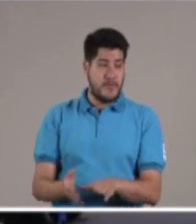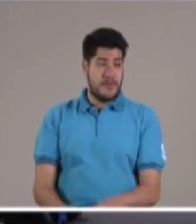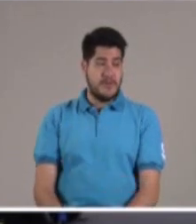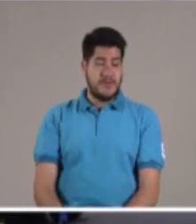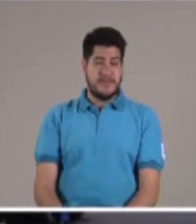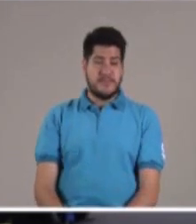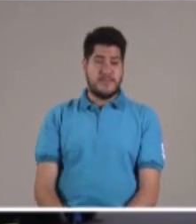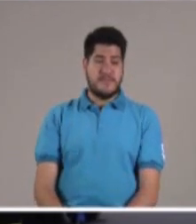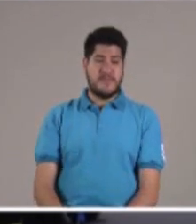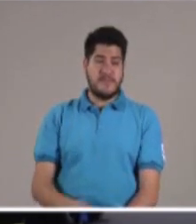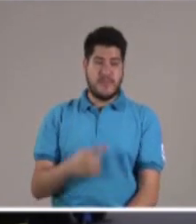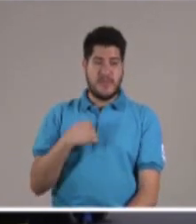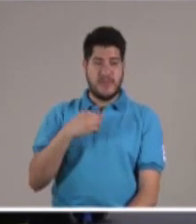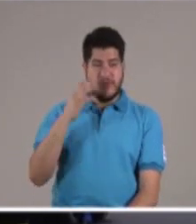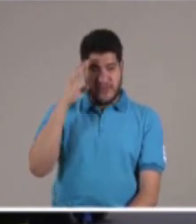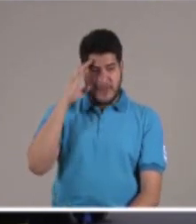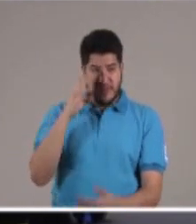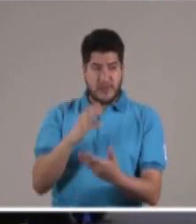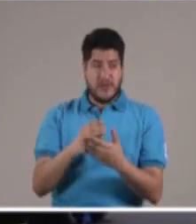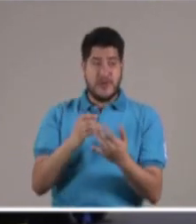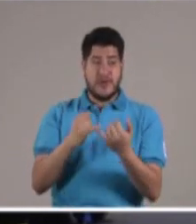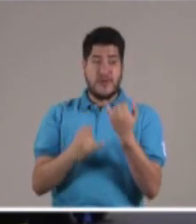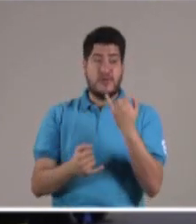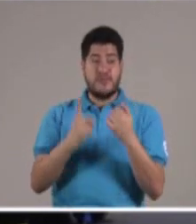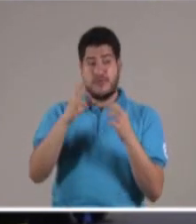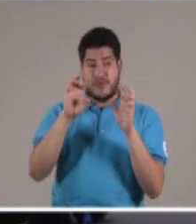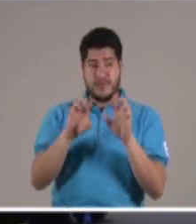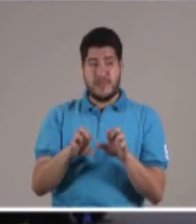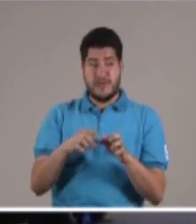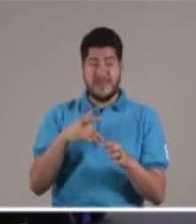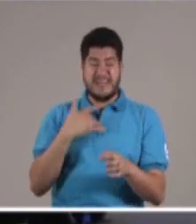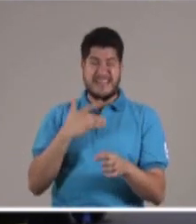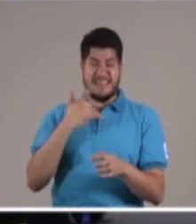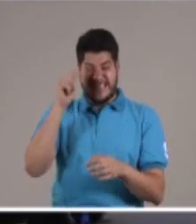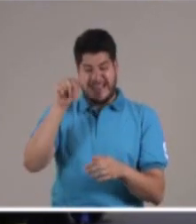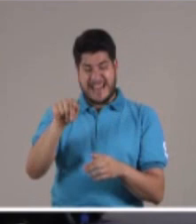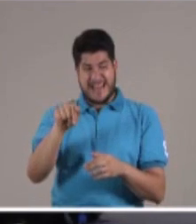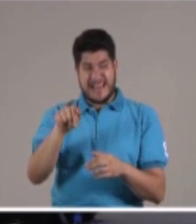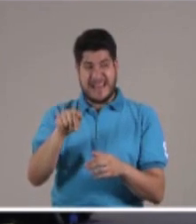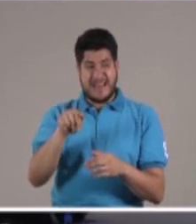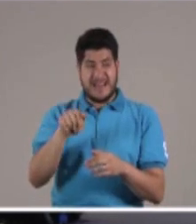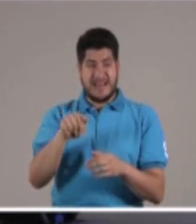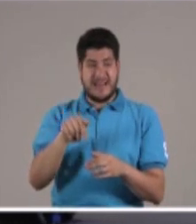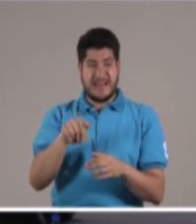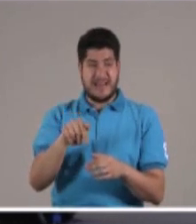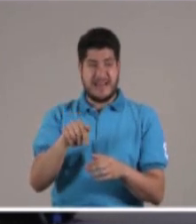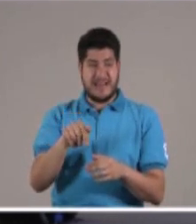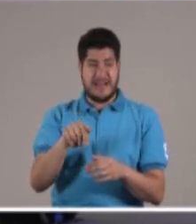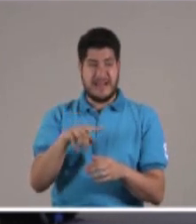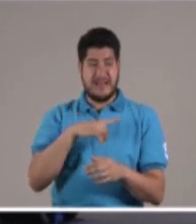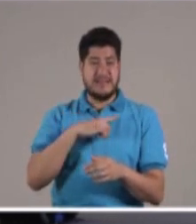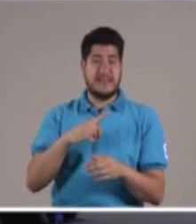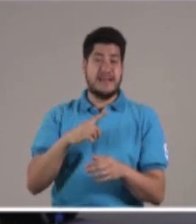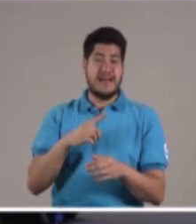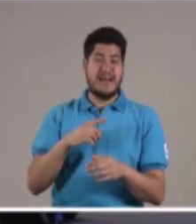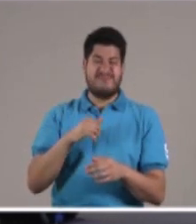yo digo que lo último que sentiría la persona que cayó ahí lo último que sentiría sería asco